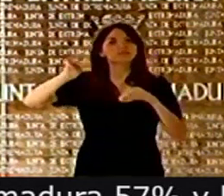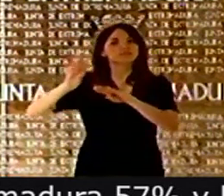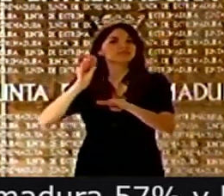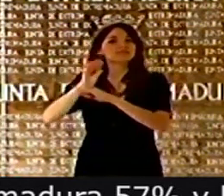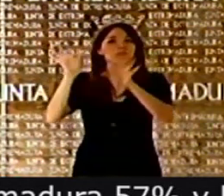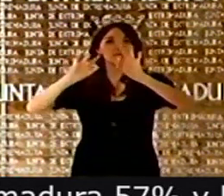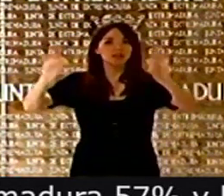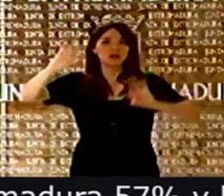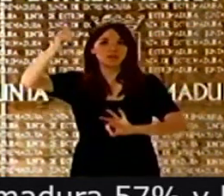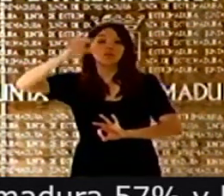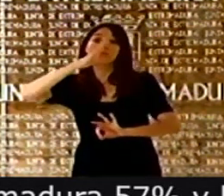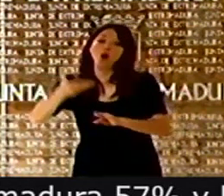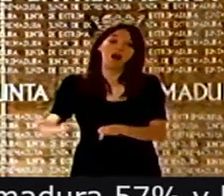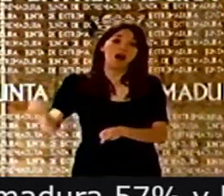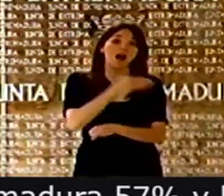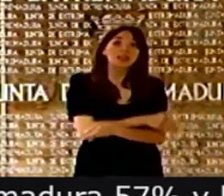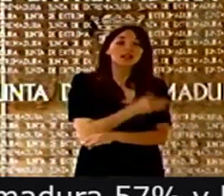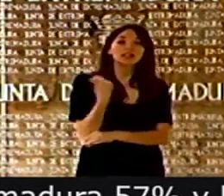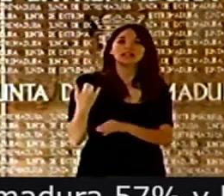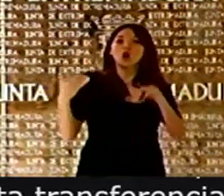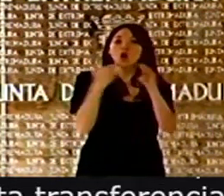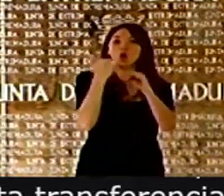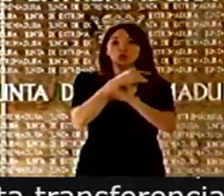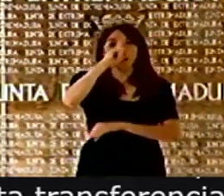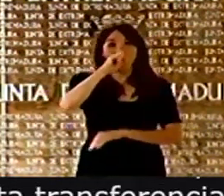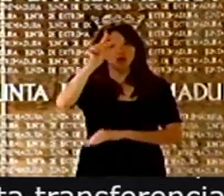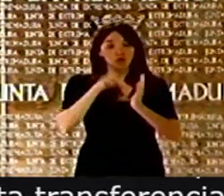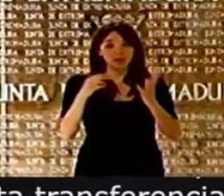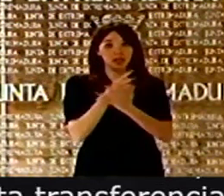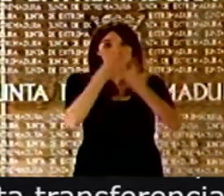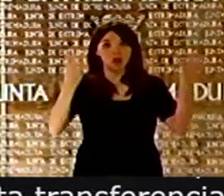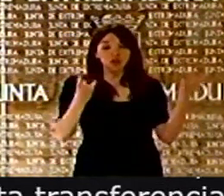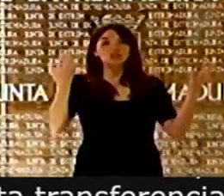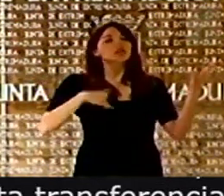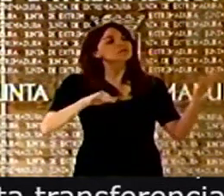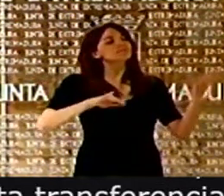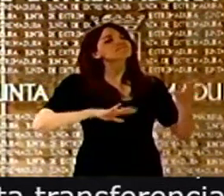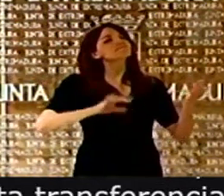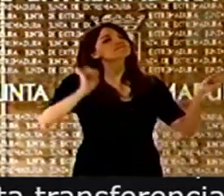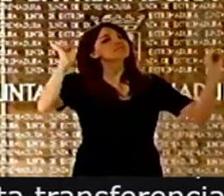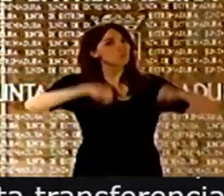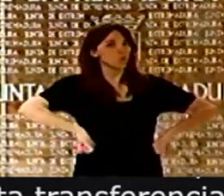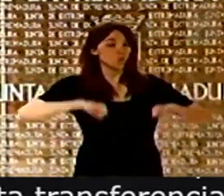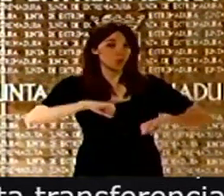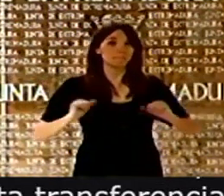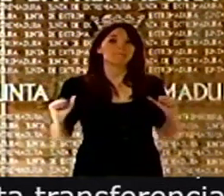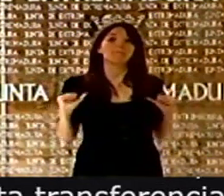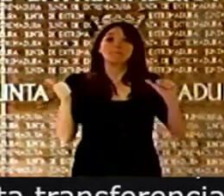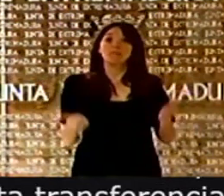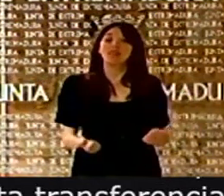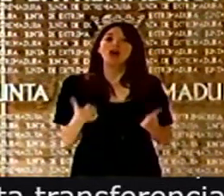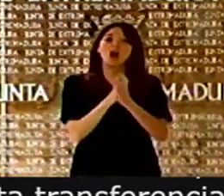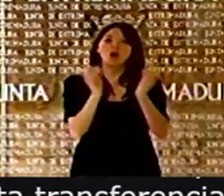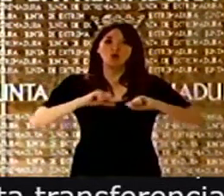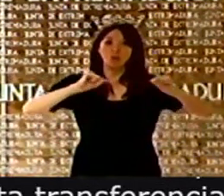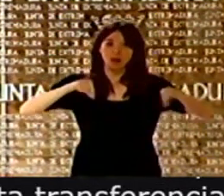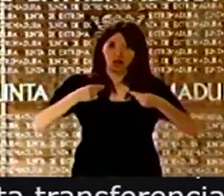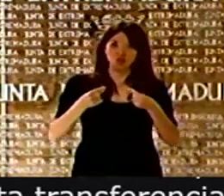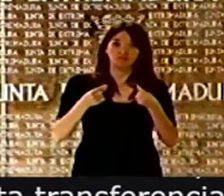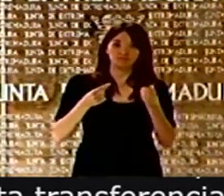porque previamente, concretamente en octubre del año 18, fuimos capaces de poner en marcha un convenio